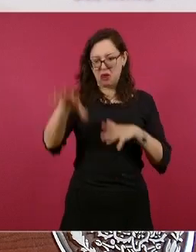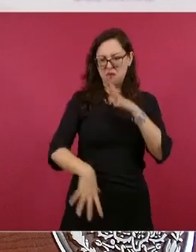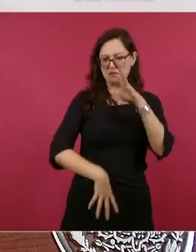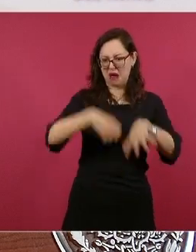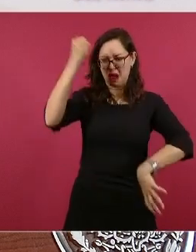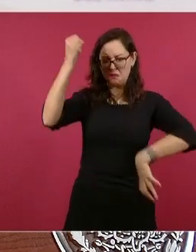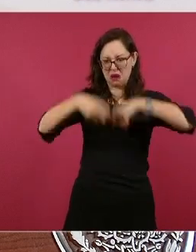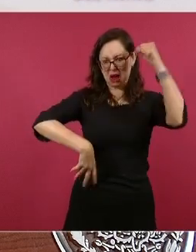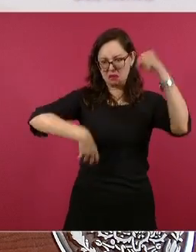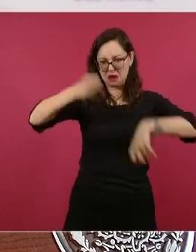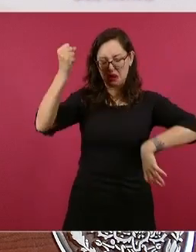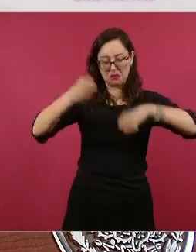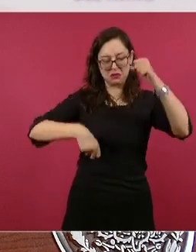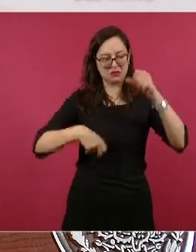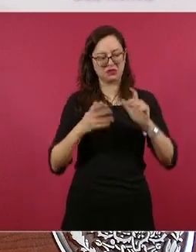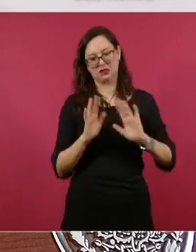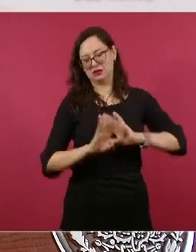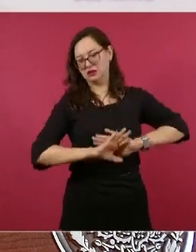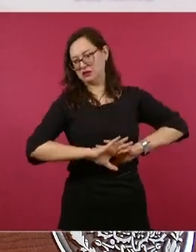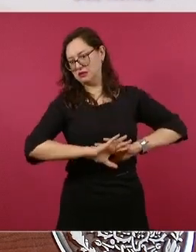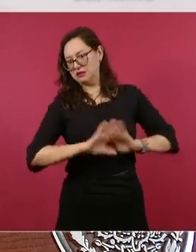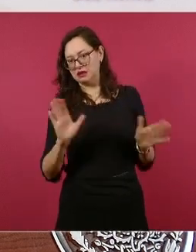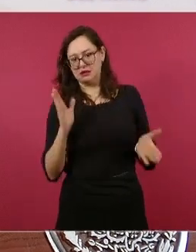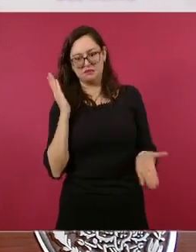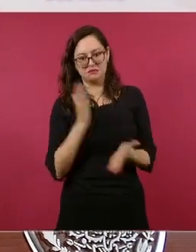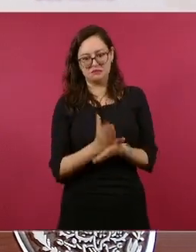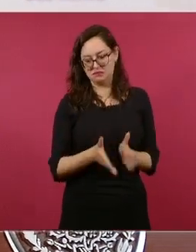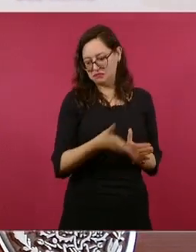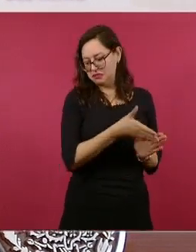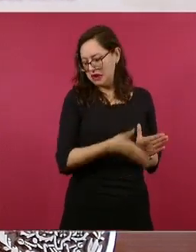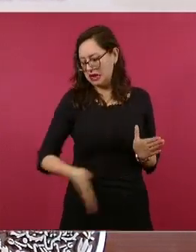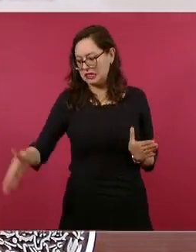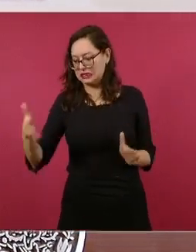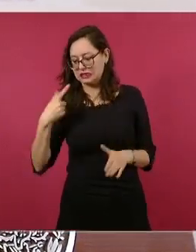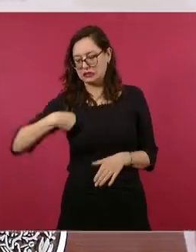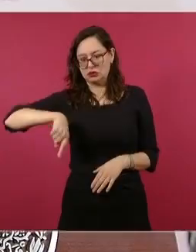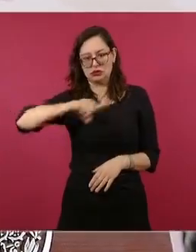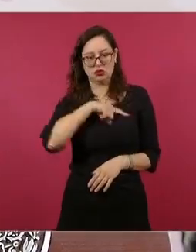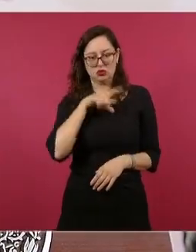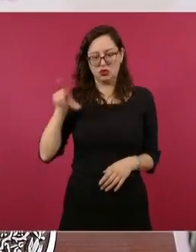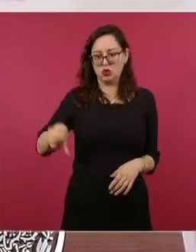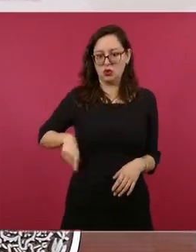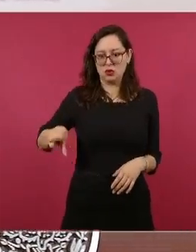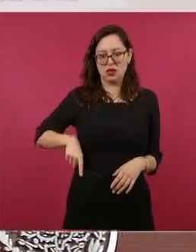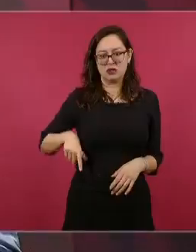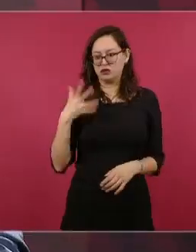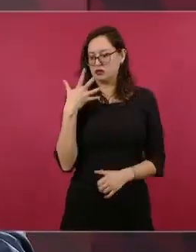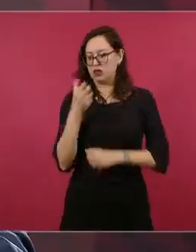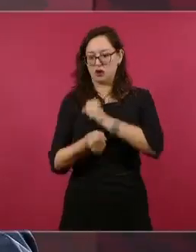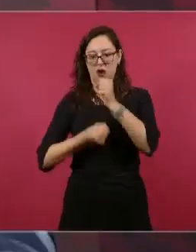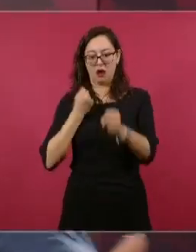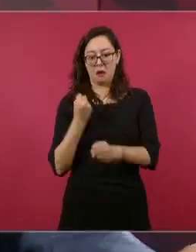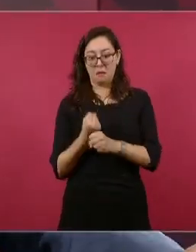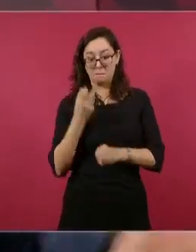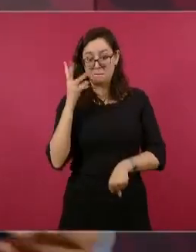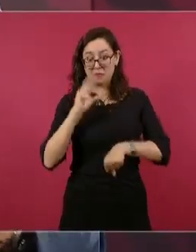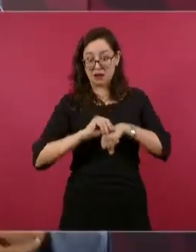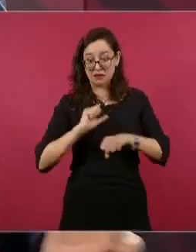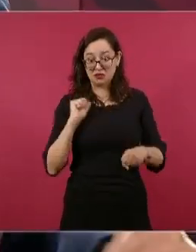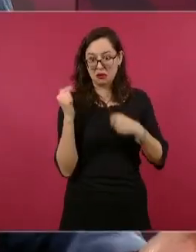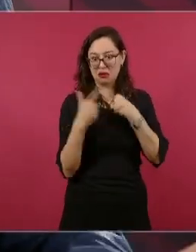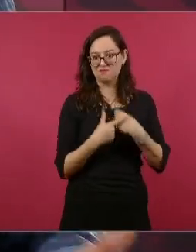y no hemos dado un solo permiso, una sola autorización y